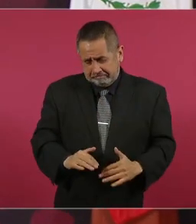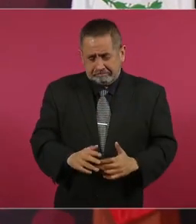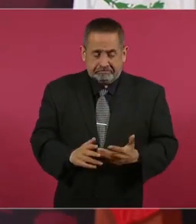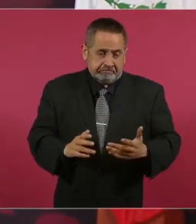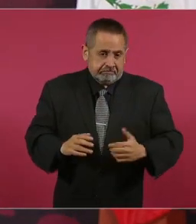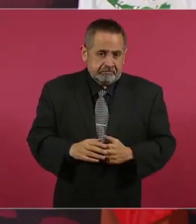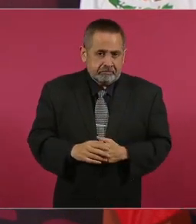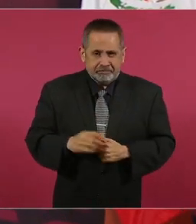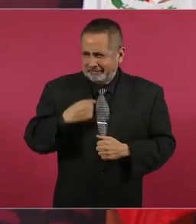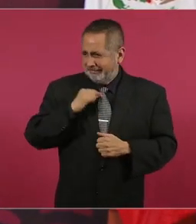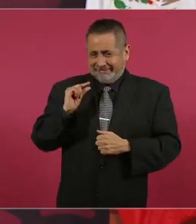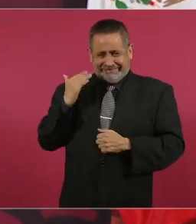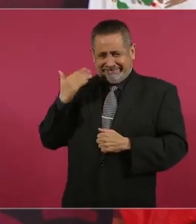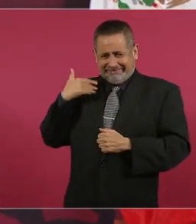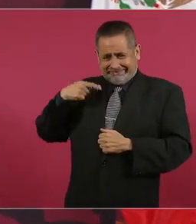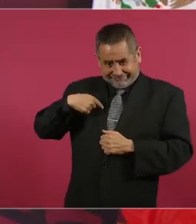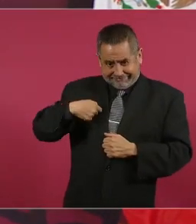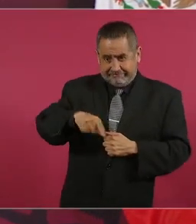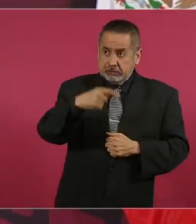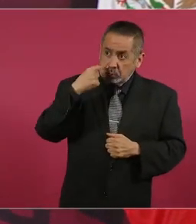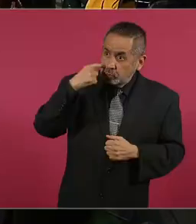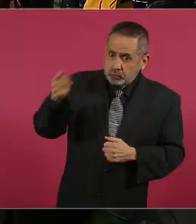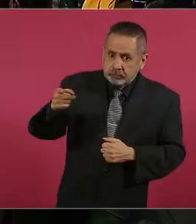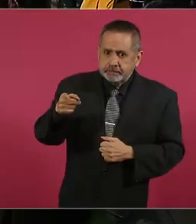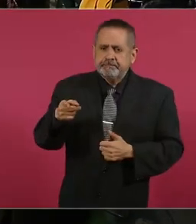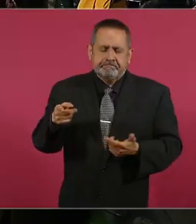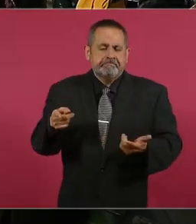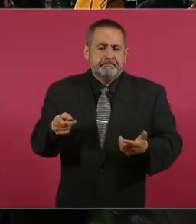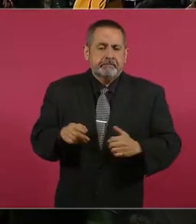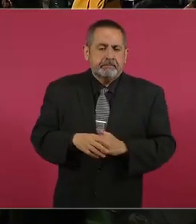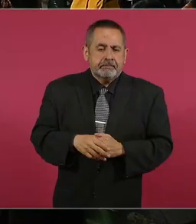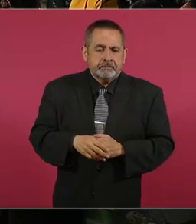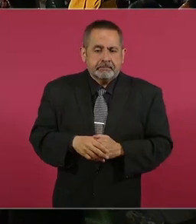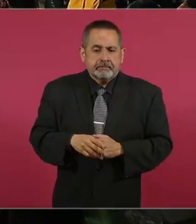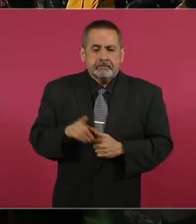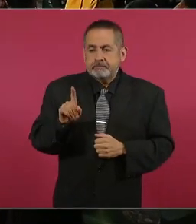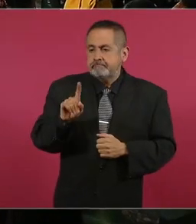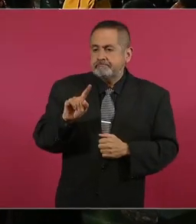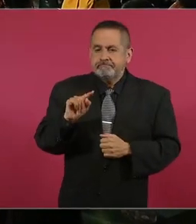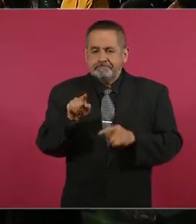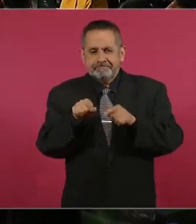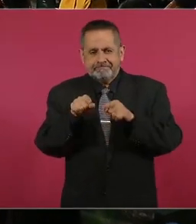Acabo de pasar por ahí, porque en la parte de atrás